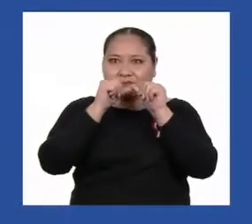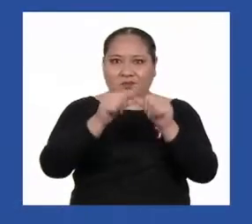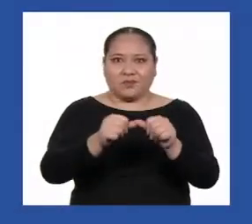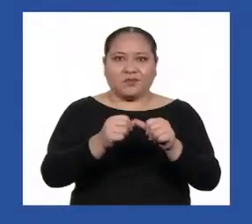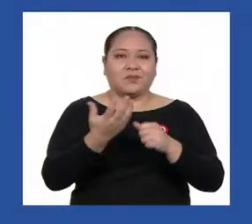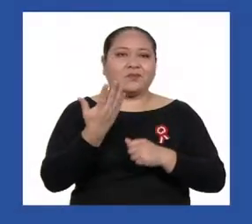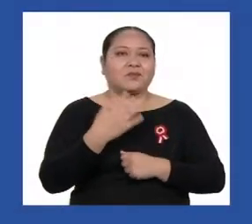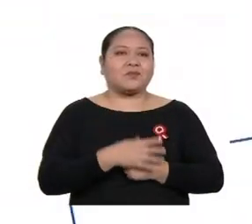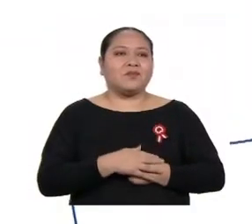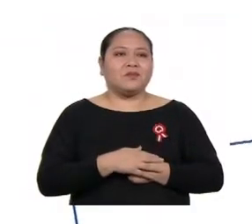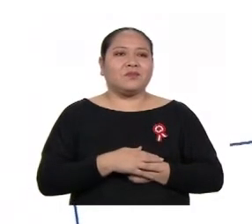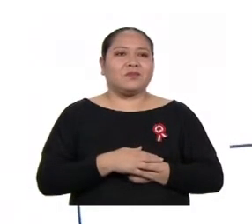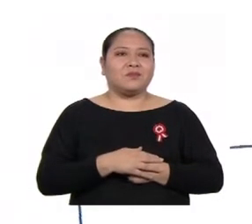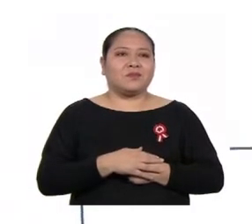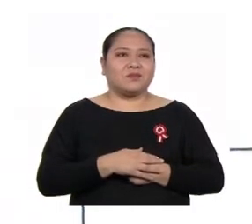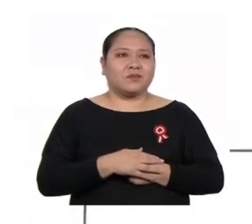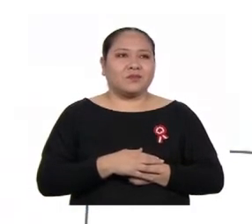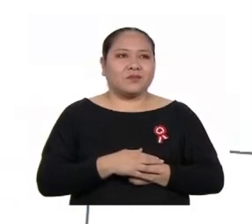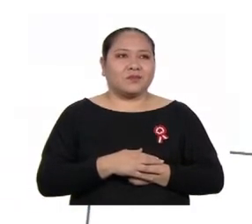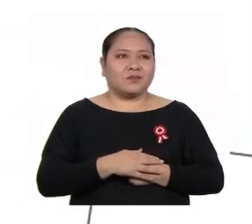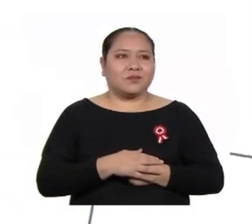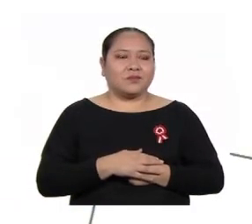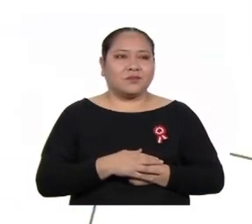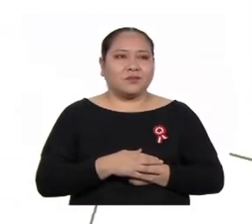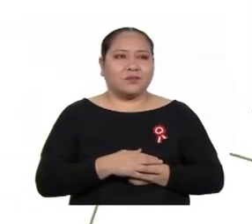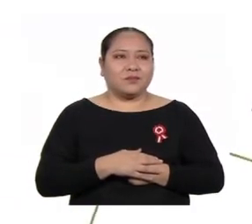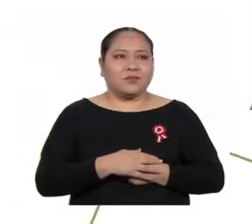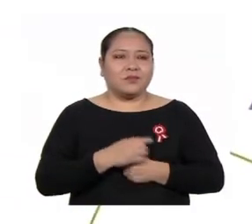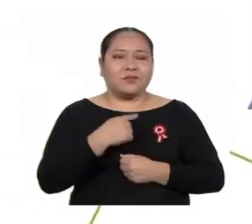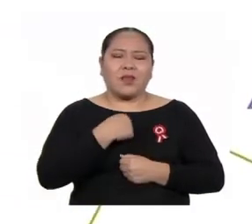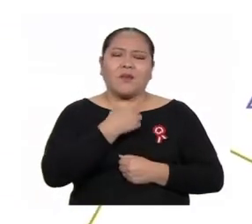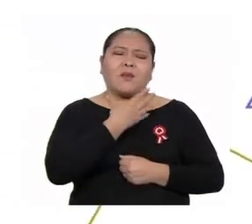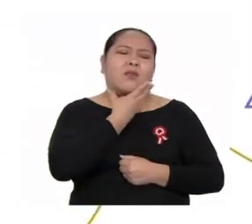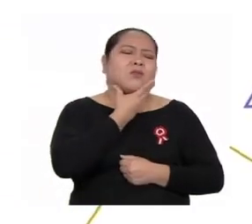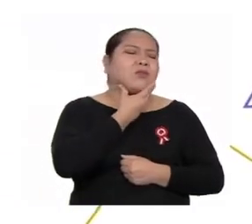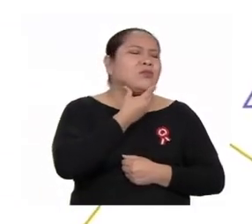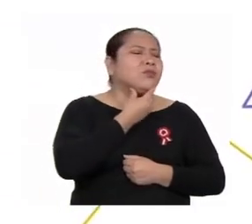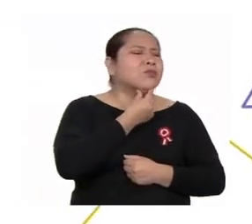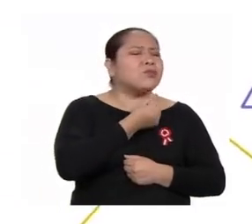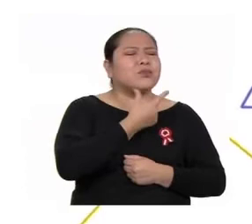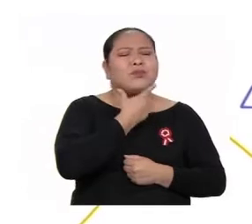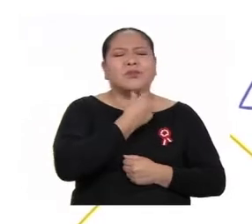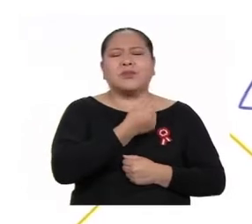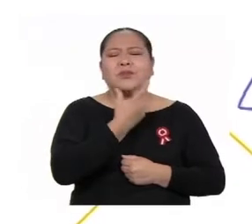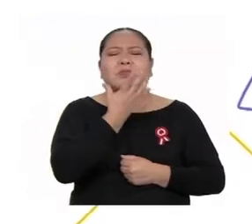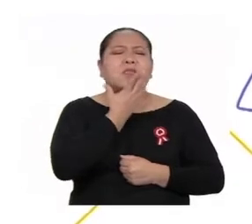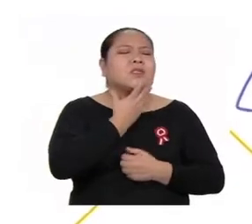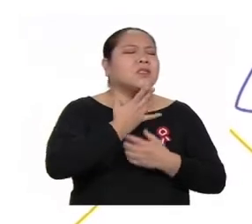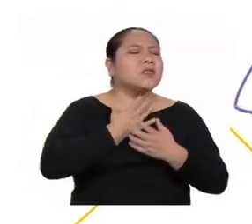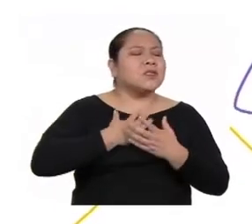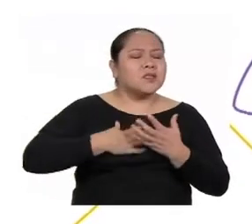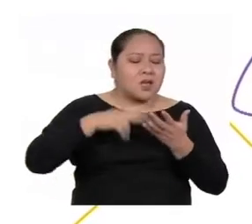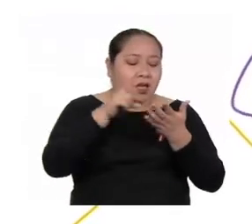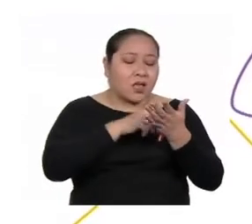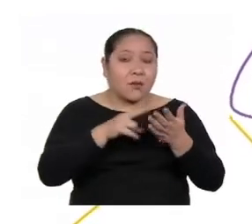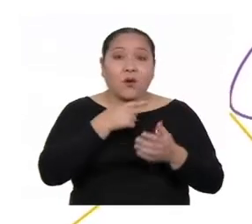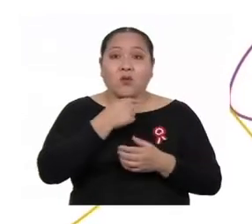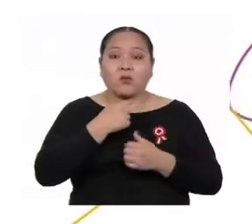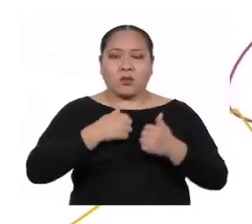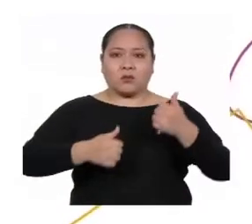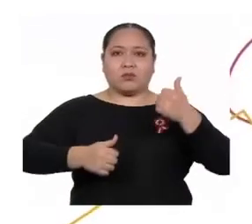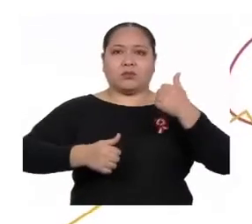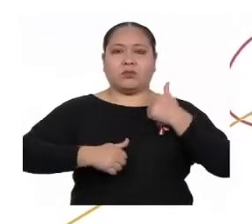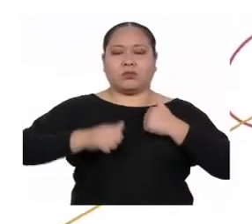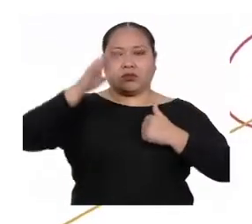Virna. Y dice así: me apasionaba leer y me gustaba la carrera militar.